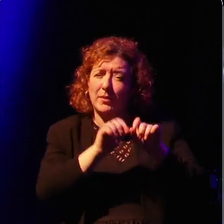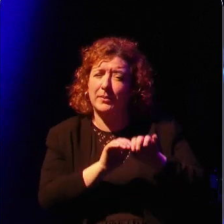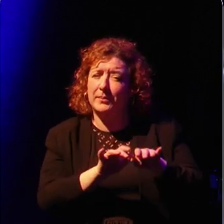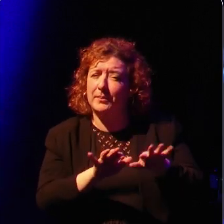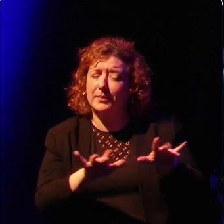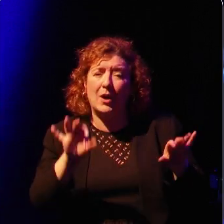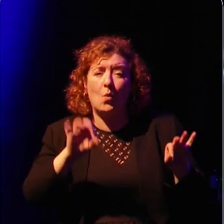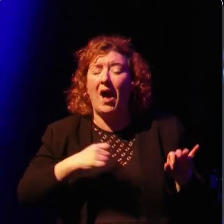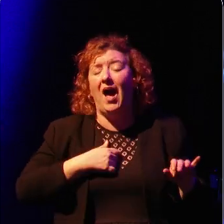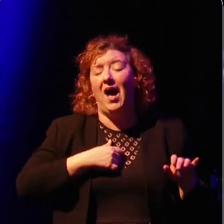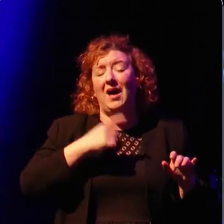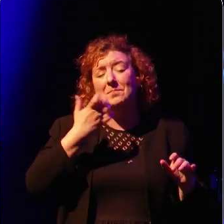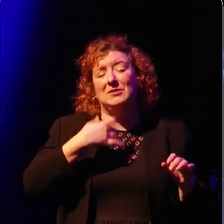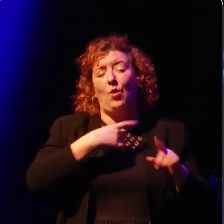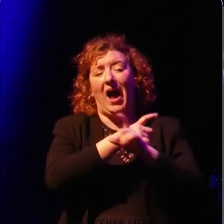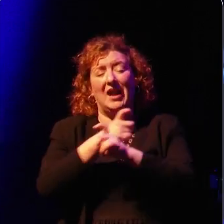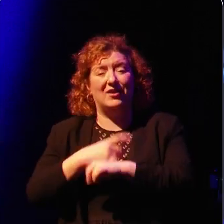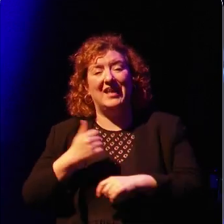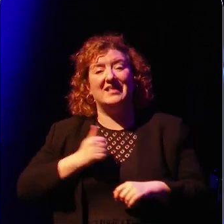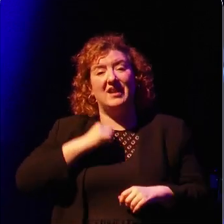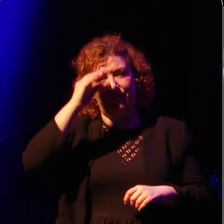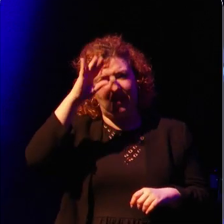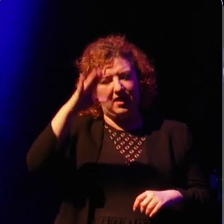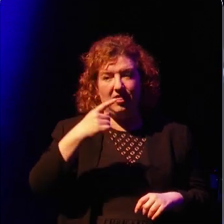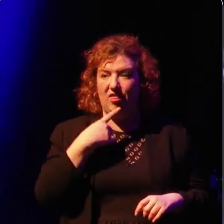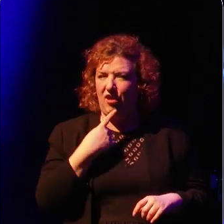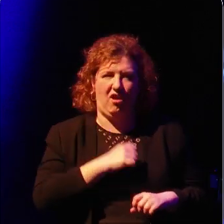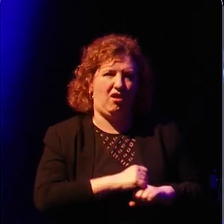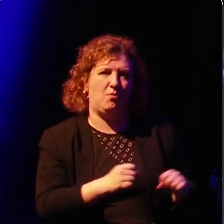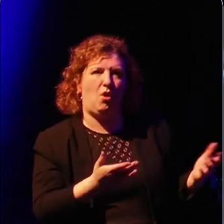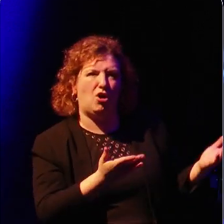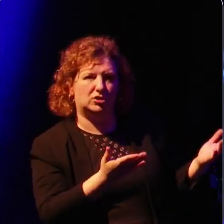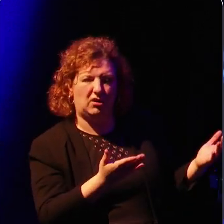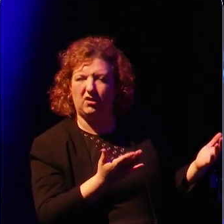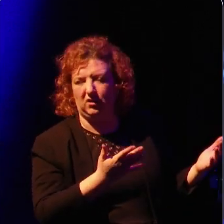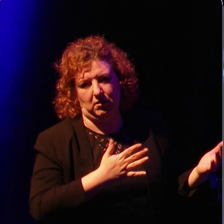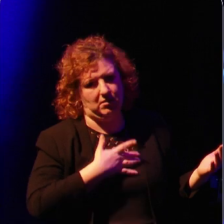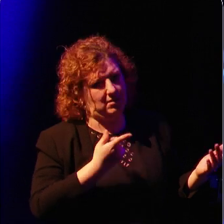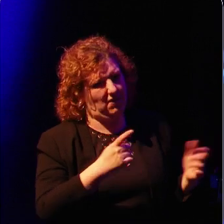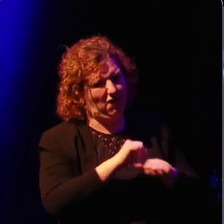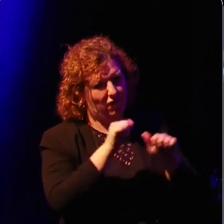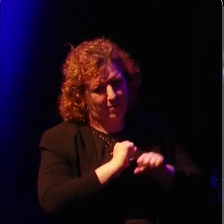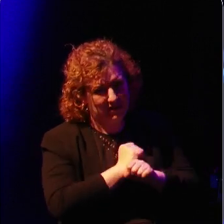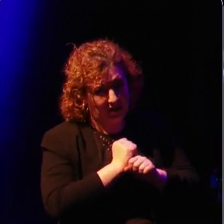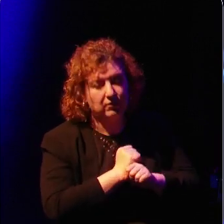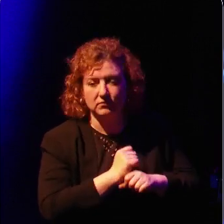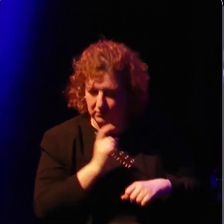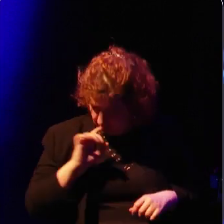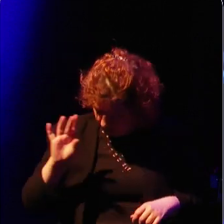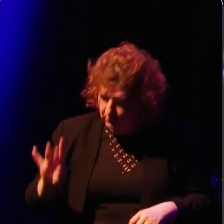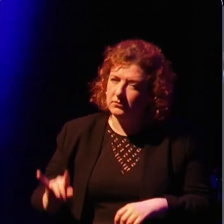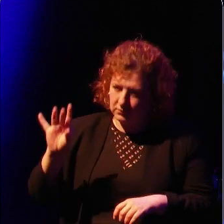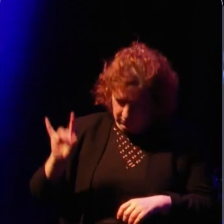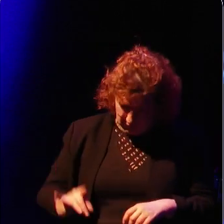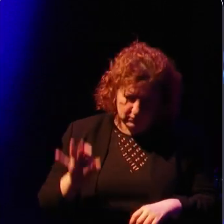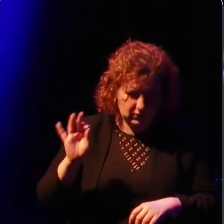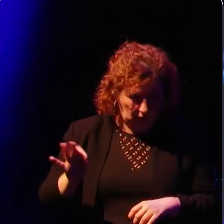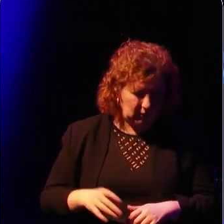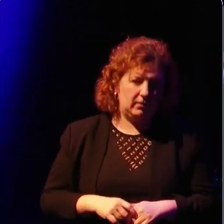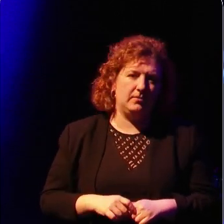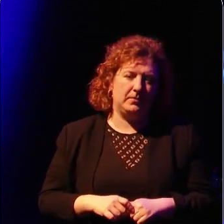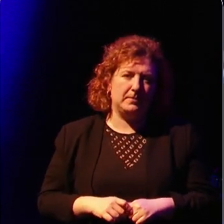trabaja un algoritmo de inteligencia artificial y me dicen, no, mentira. No puede trabajar así. Que sí, tío, trabaja